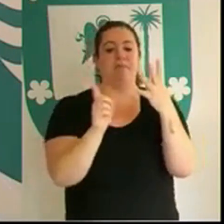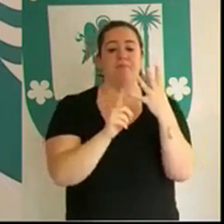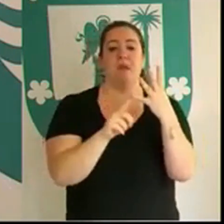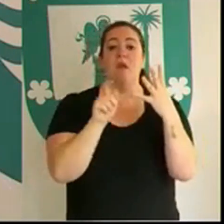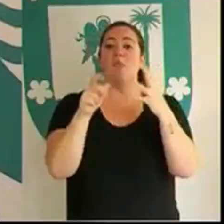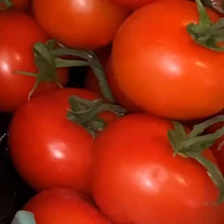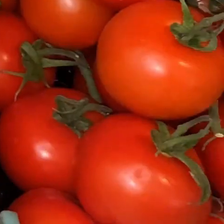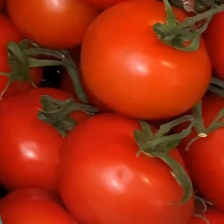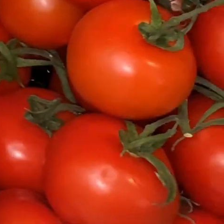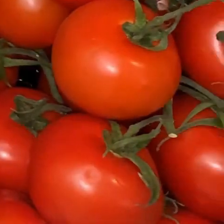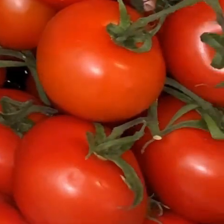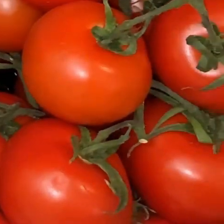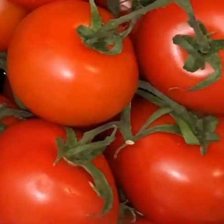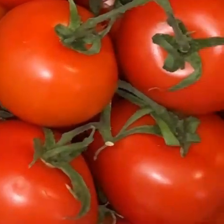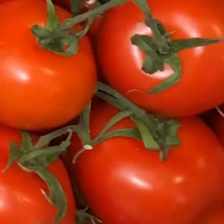de Punta Gorda.